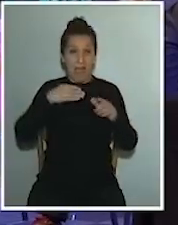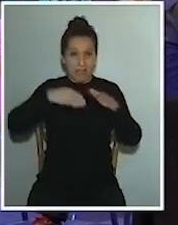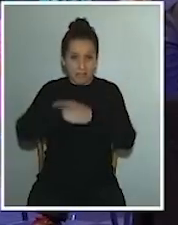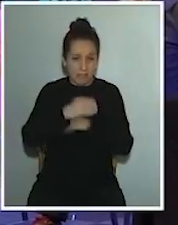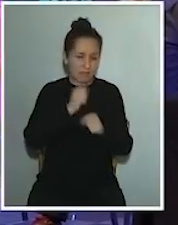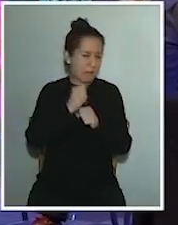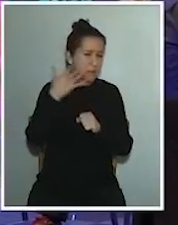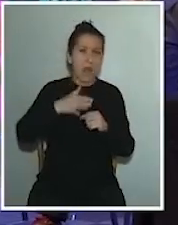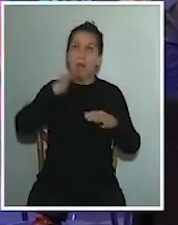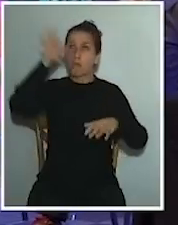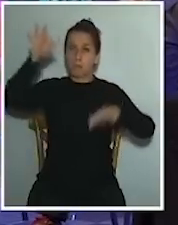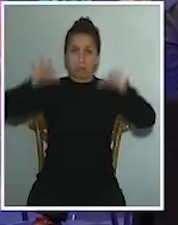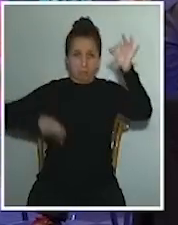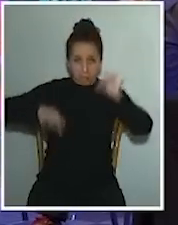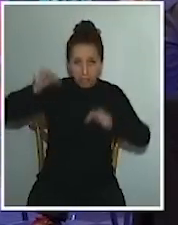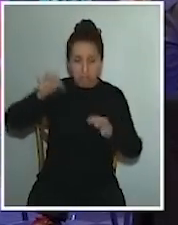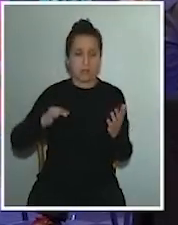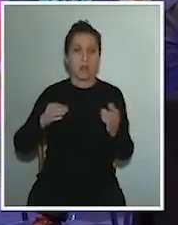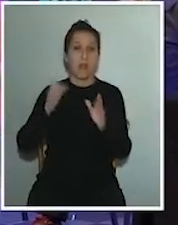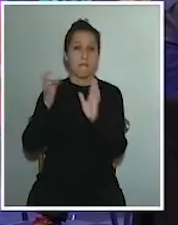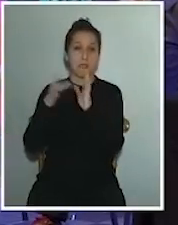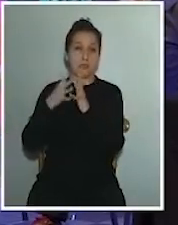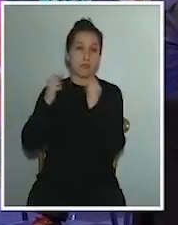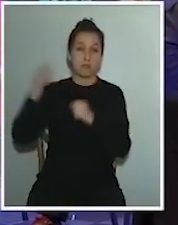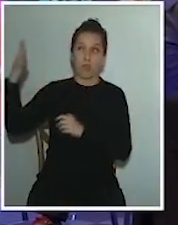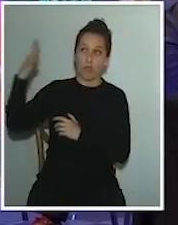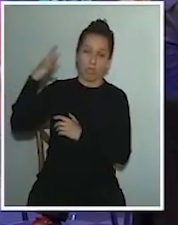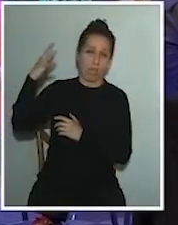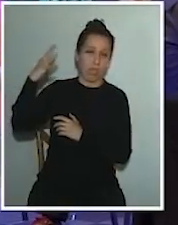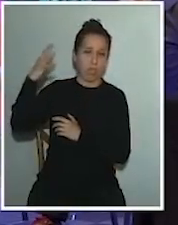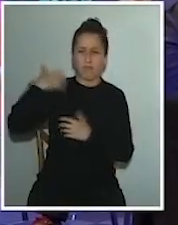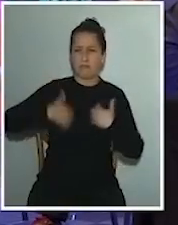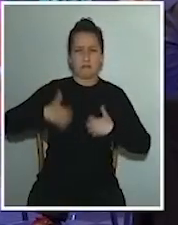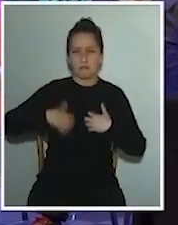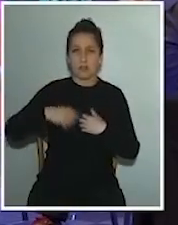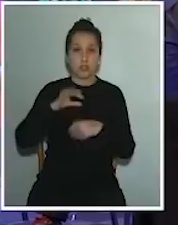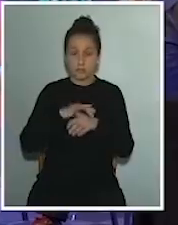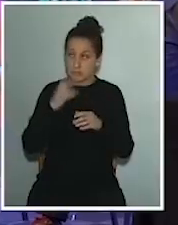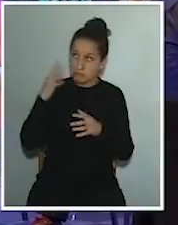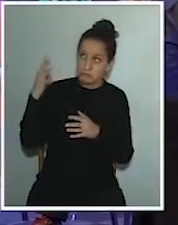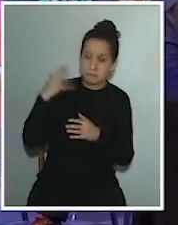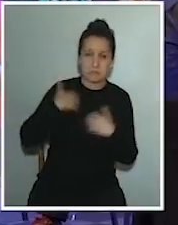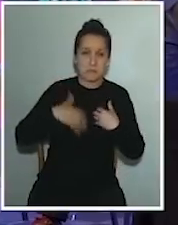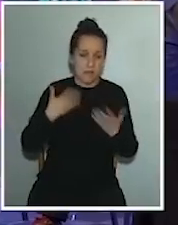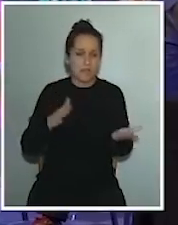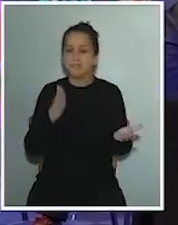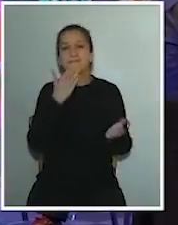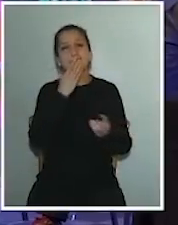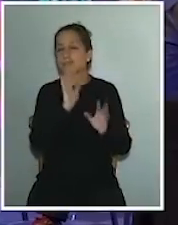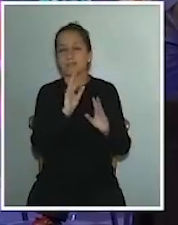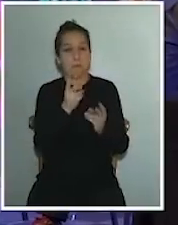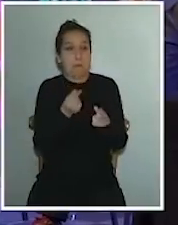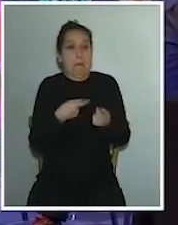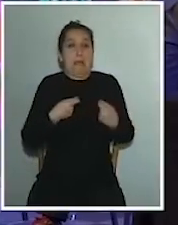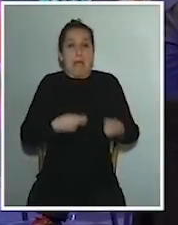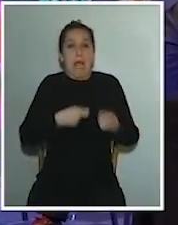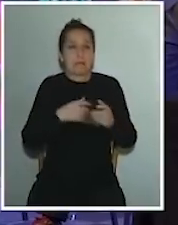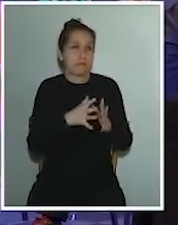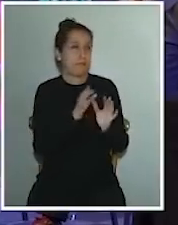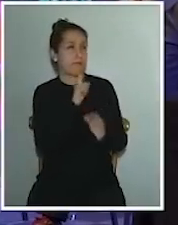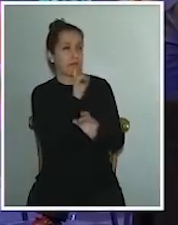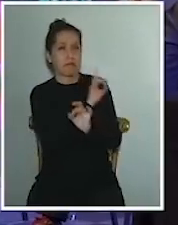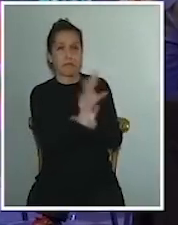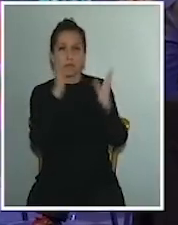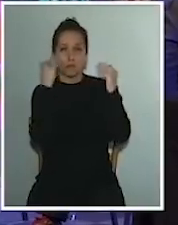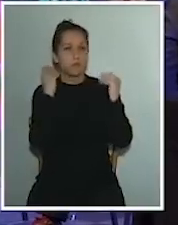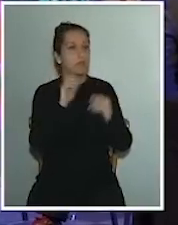los médicos Entonces no ven nada Es mejor ahorrar en eso y dedicarle más recursos al tema de los oncólogos porque yo no sé si hoy día